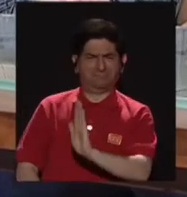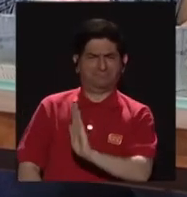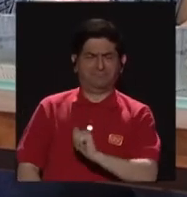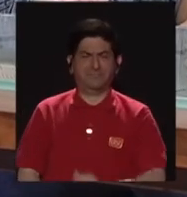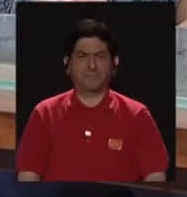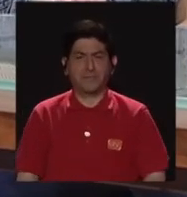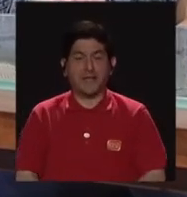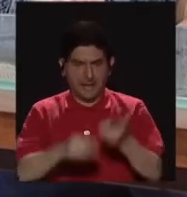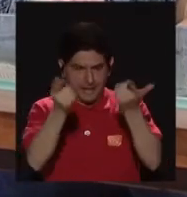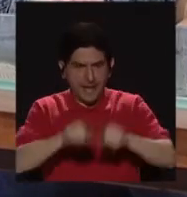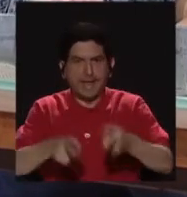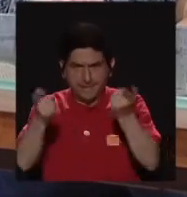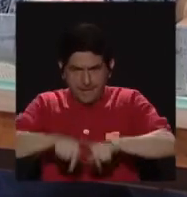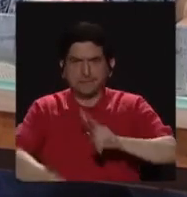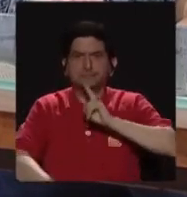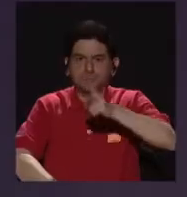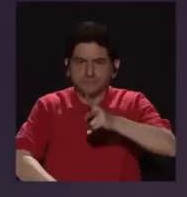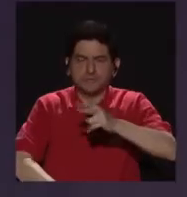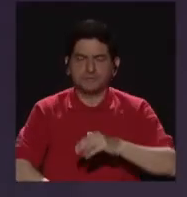en los hechos